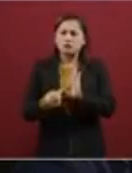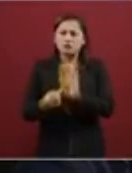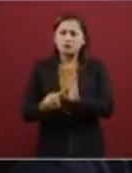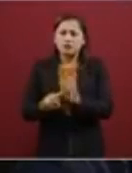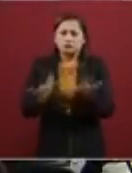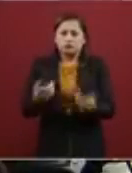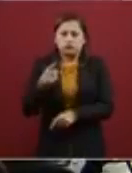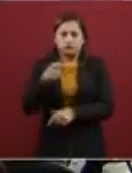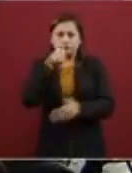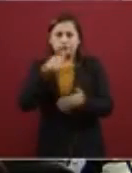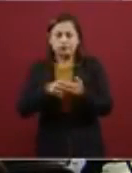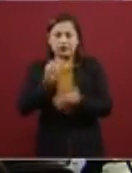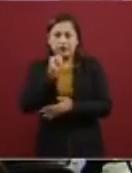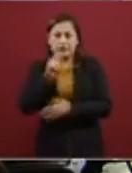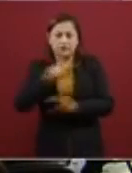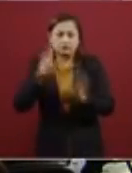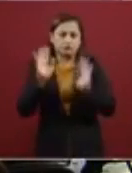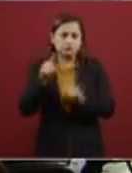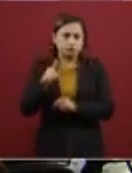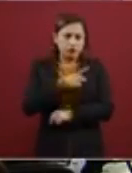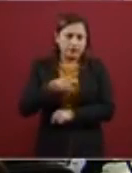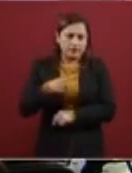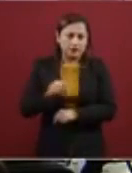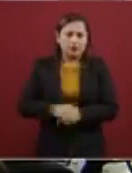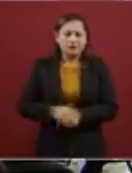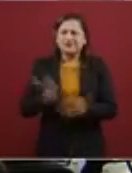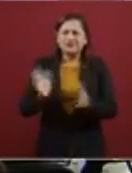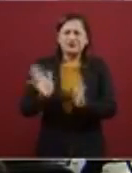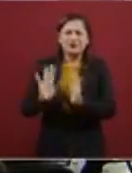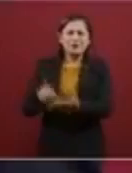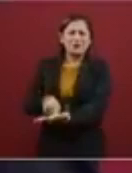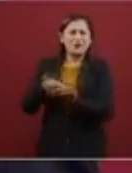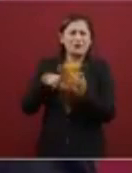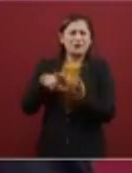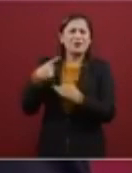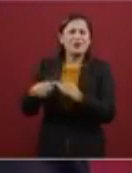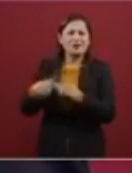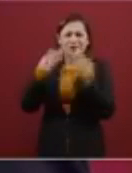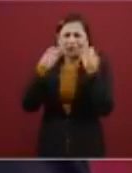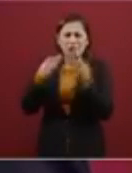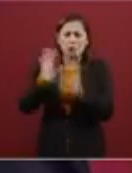Pero que no revelen las fuentes, Jorge. No es obligatorio, ni